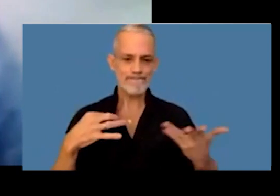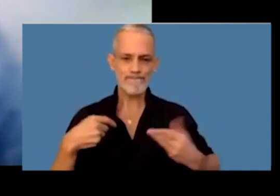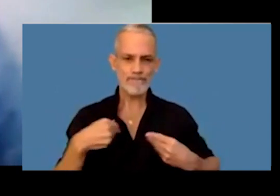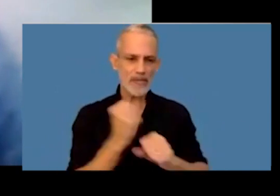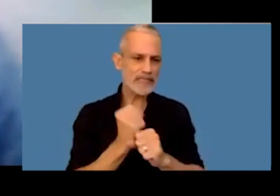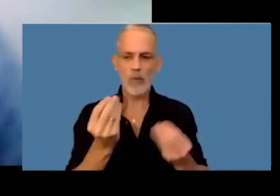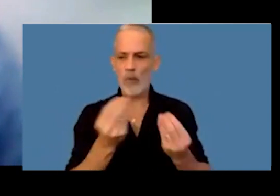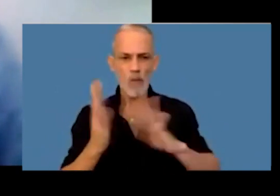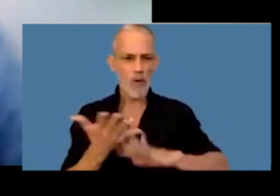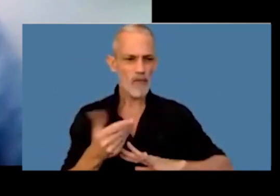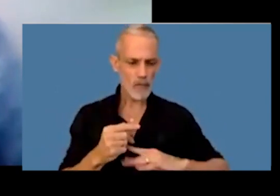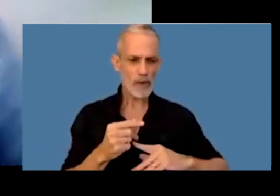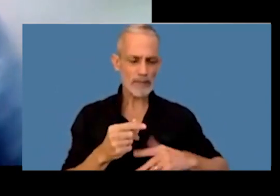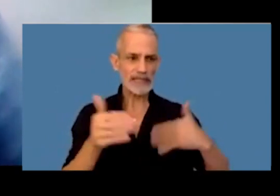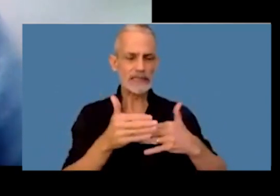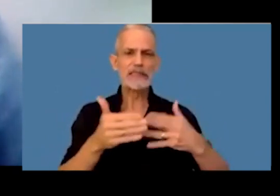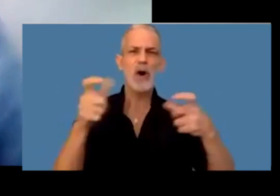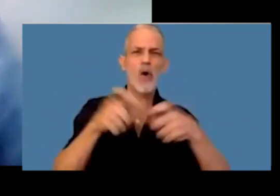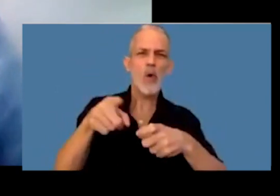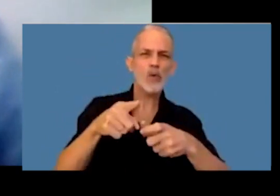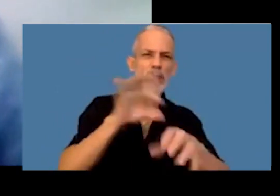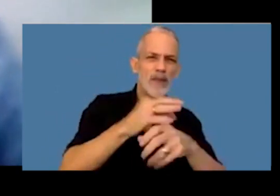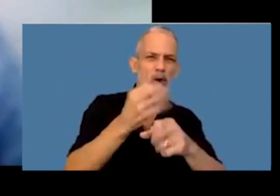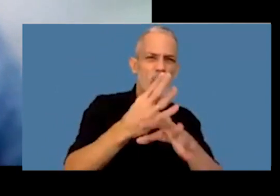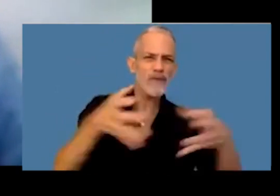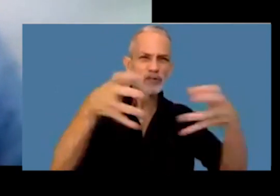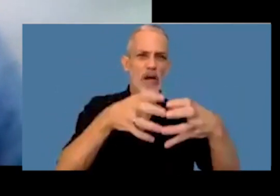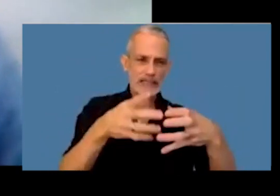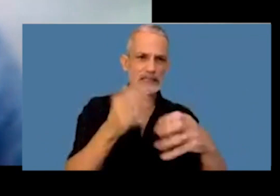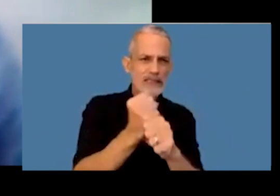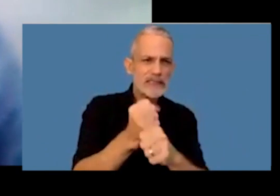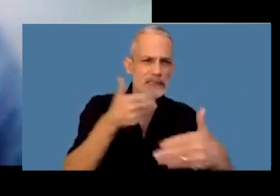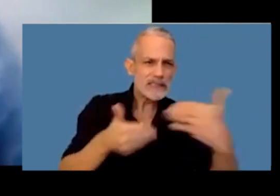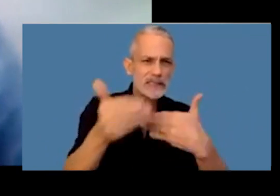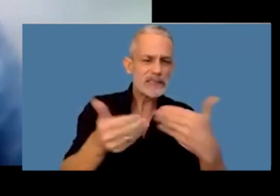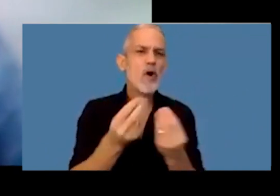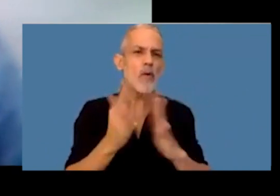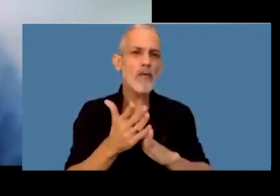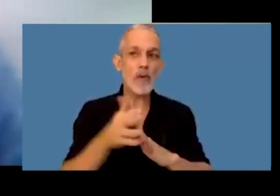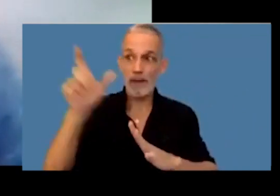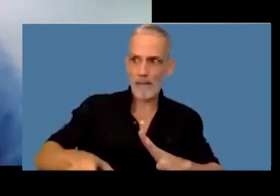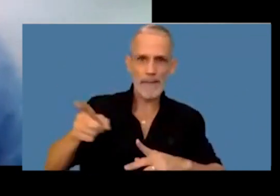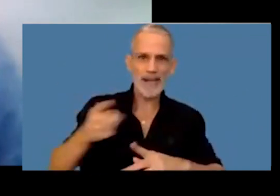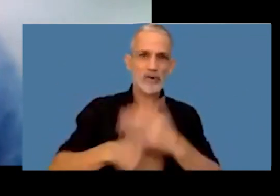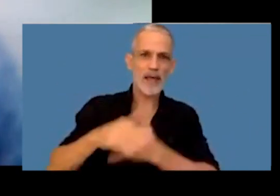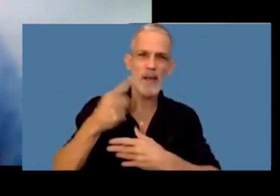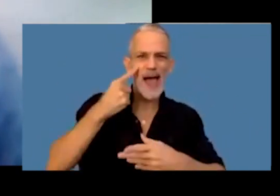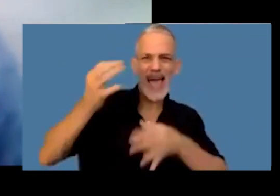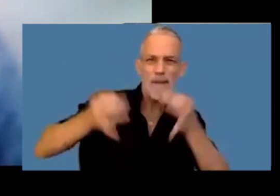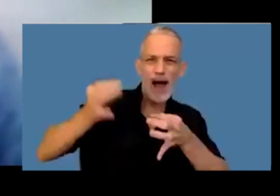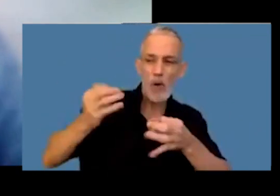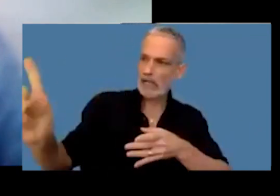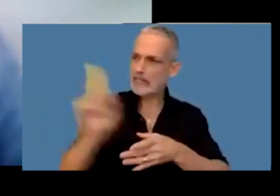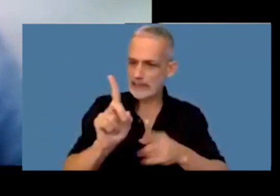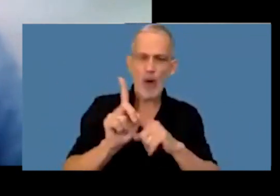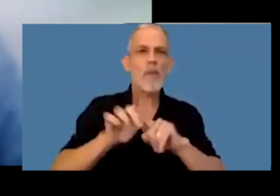forma más cercana con las juntas evaluadoras y acompañando a la persona que va a evaluarse para obtener el certificado